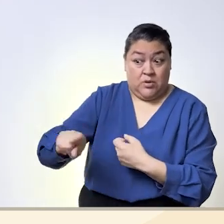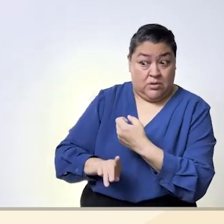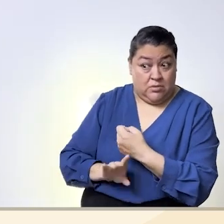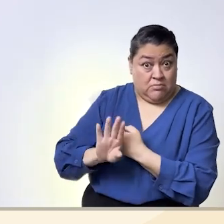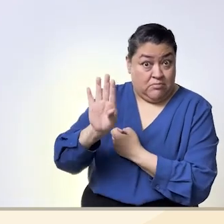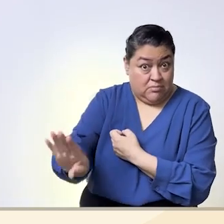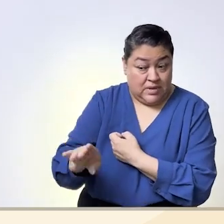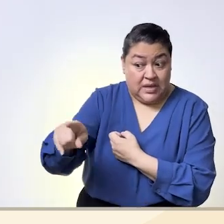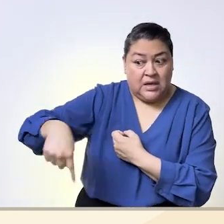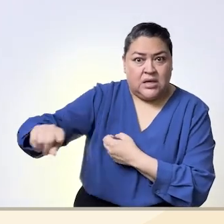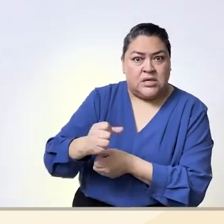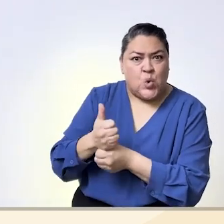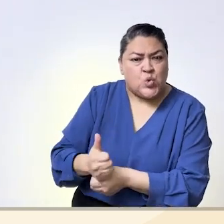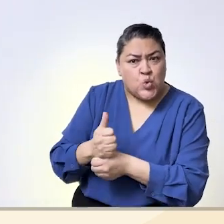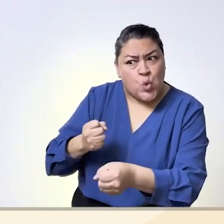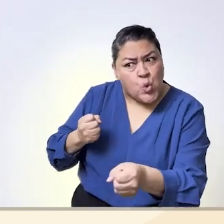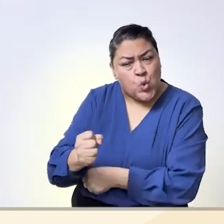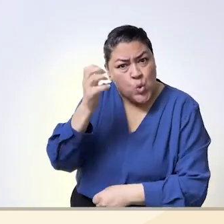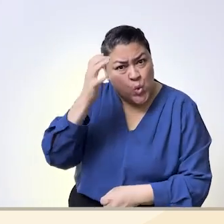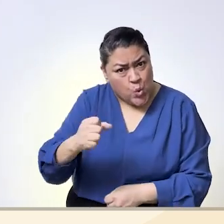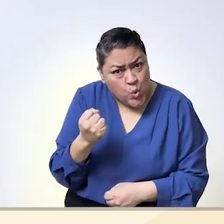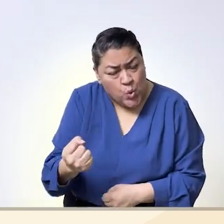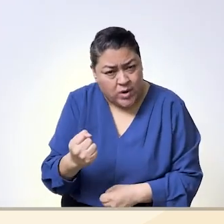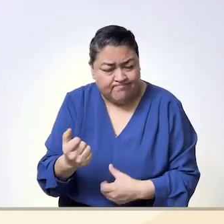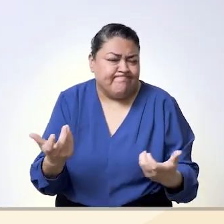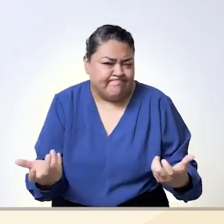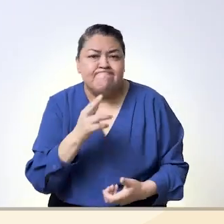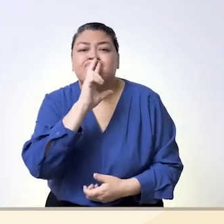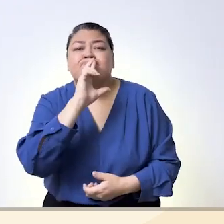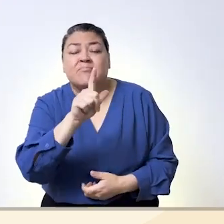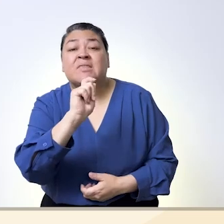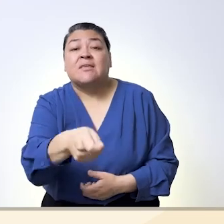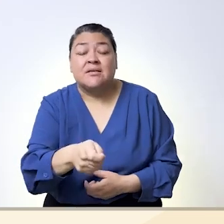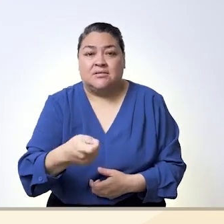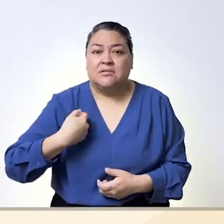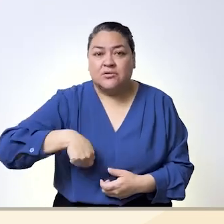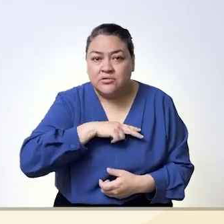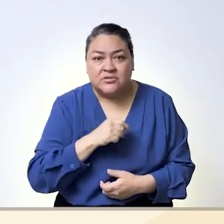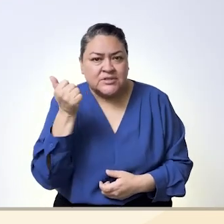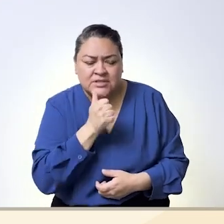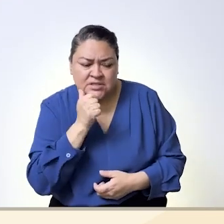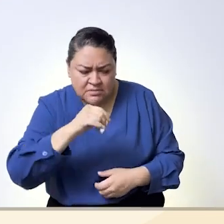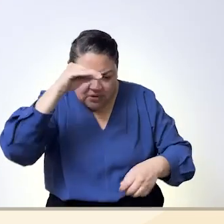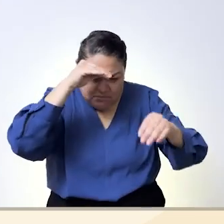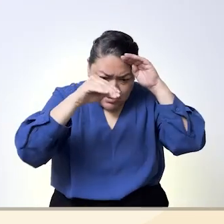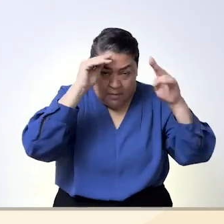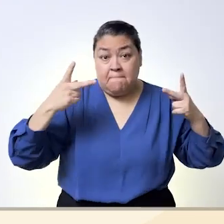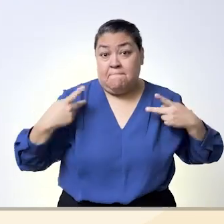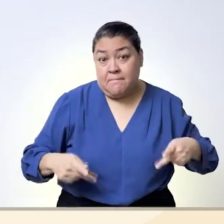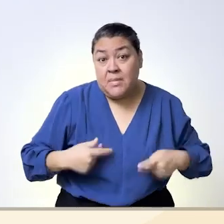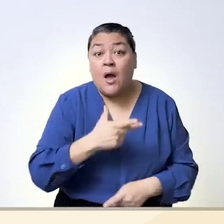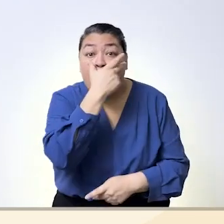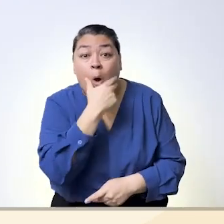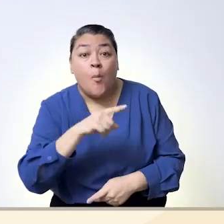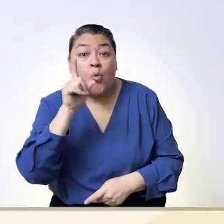muy violento para quienes tienen que habitar esos márgenes. Al final me parece que un enfoque que nos permita reconocer la manera en